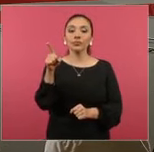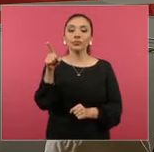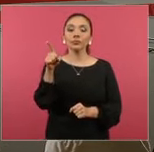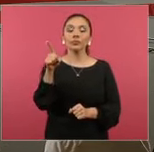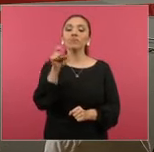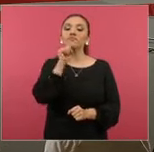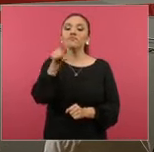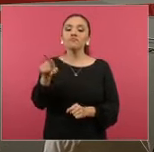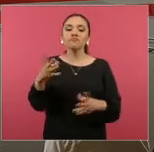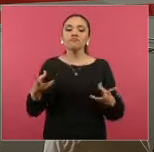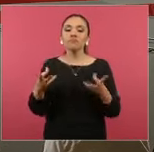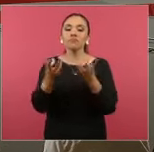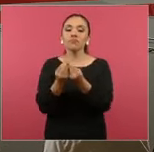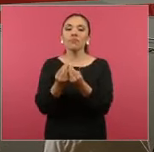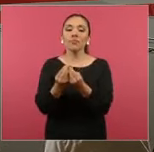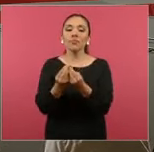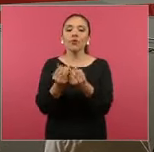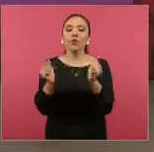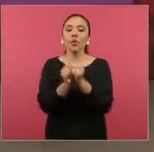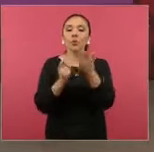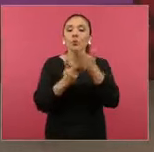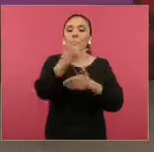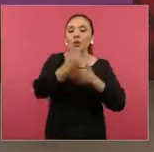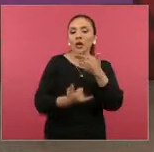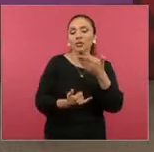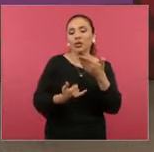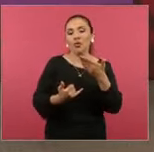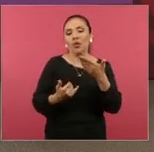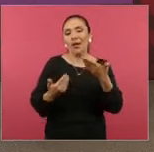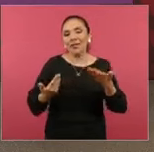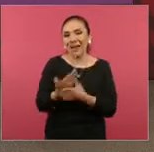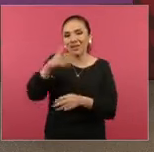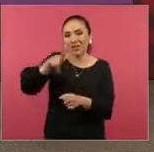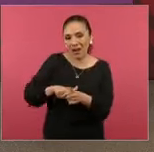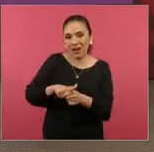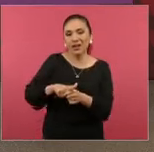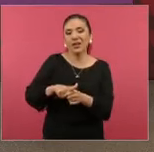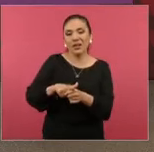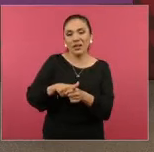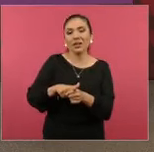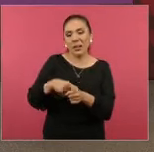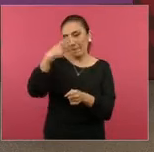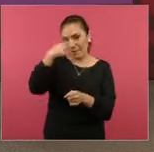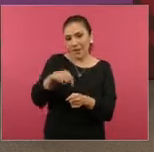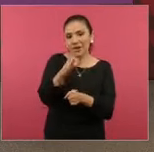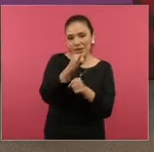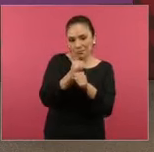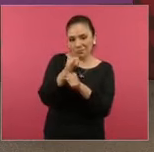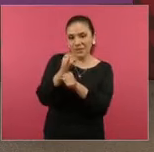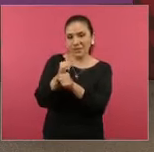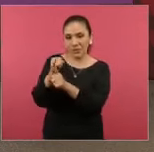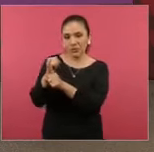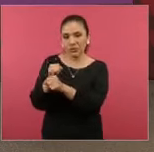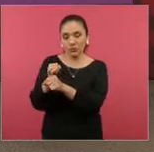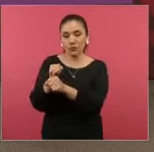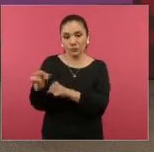que forman parte de los proyectos nacionales de investigación